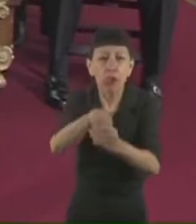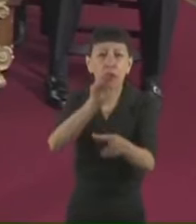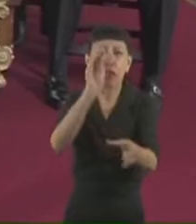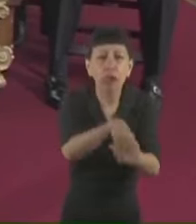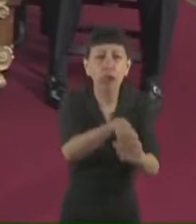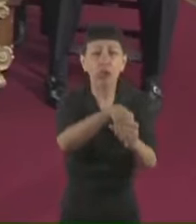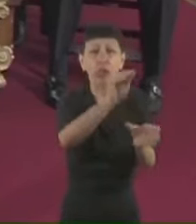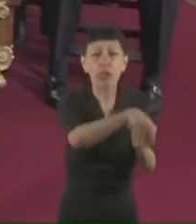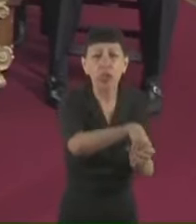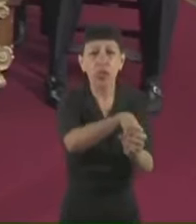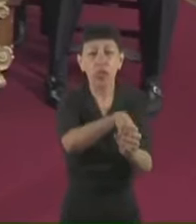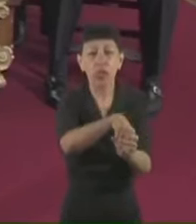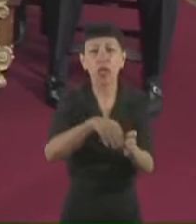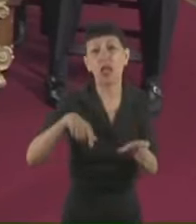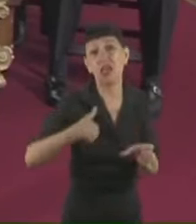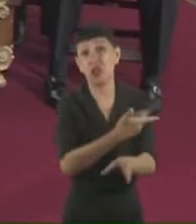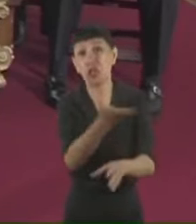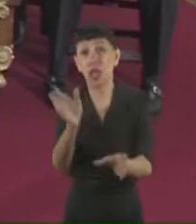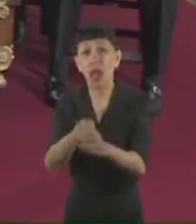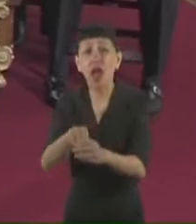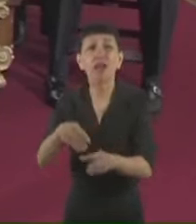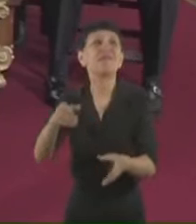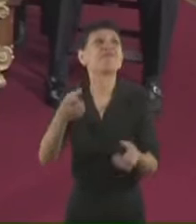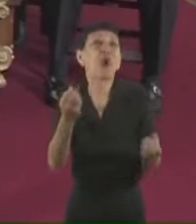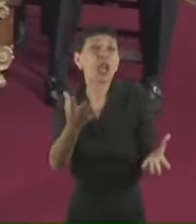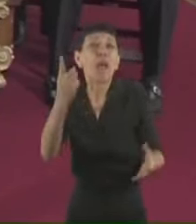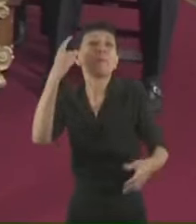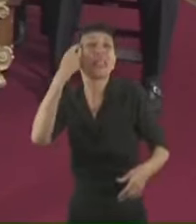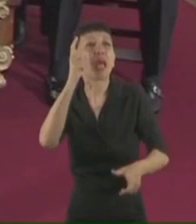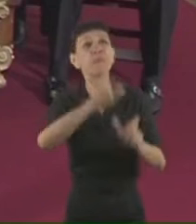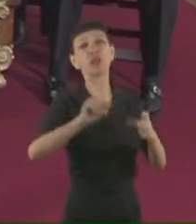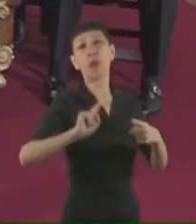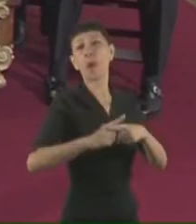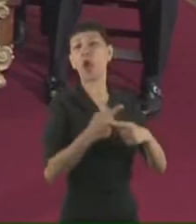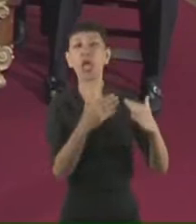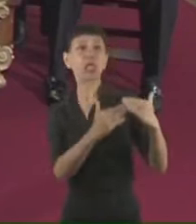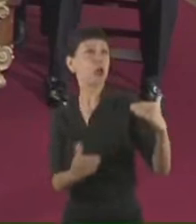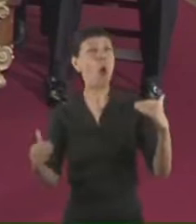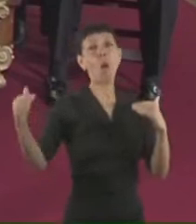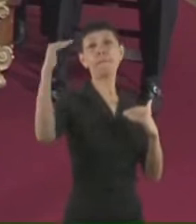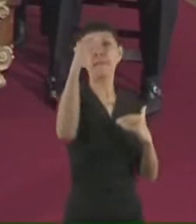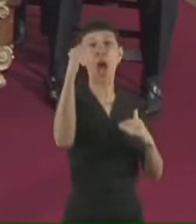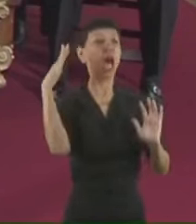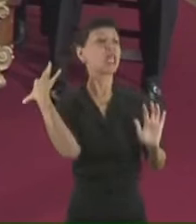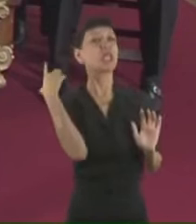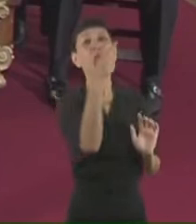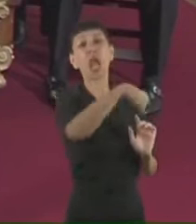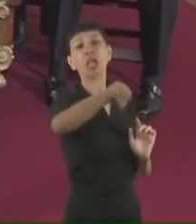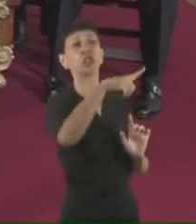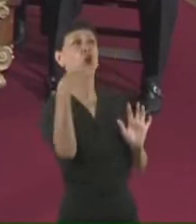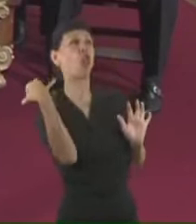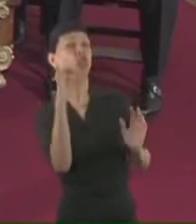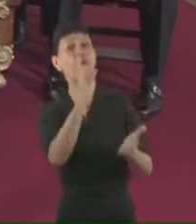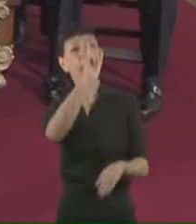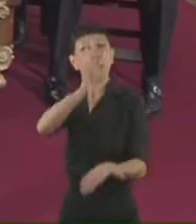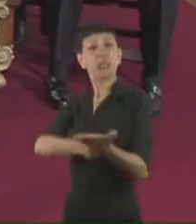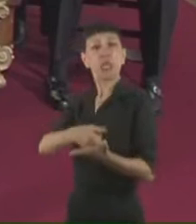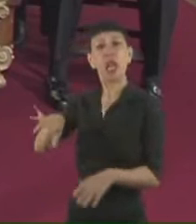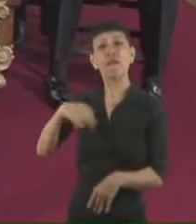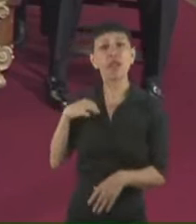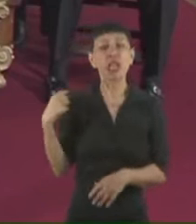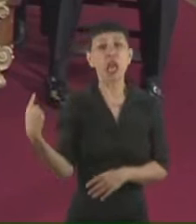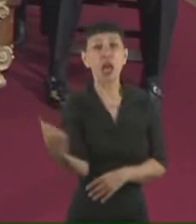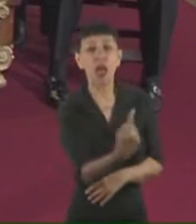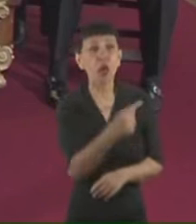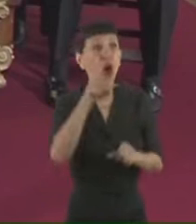superiores que deben regir los destinos de cada uno de nosotros se desprende una andam ional que hace que nadie pueda trabajar